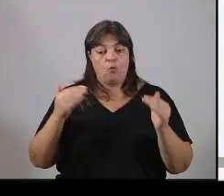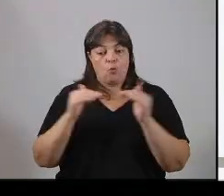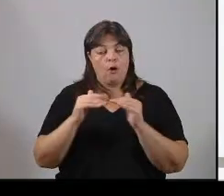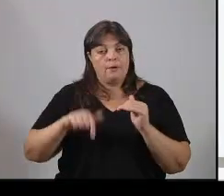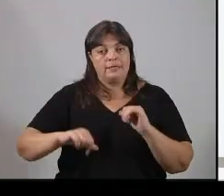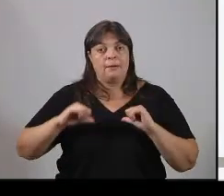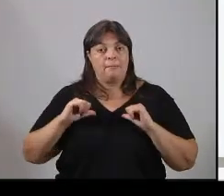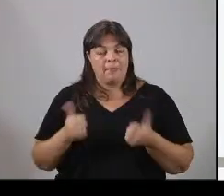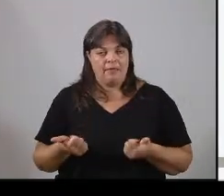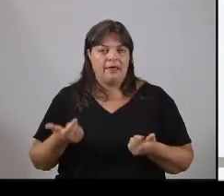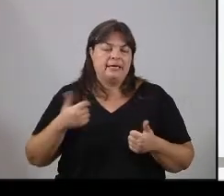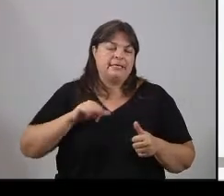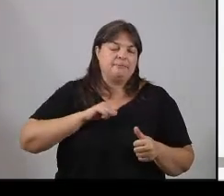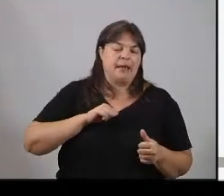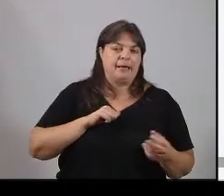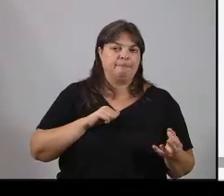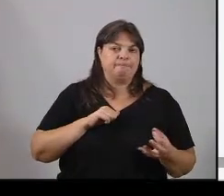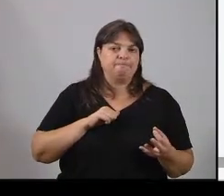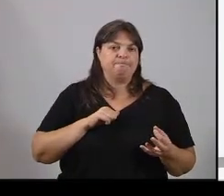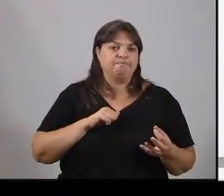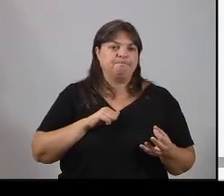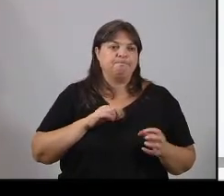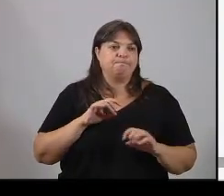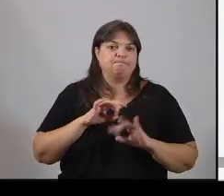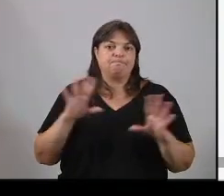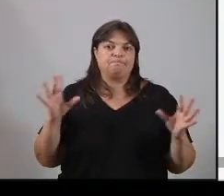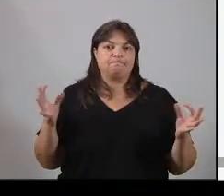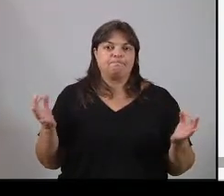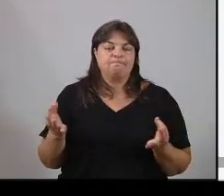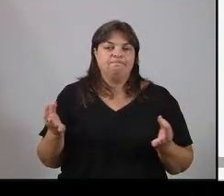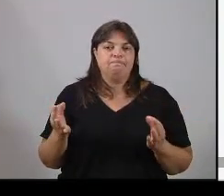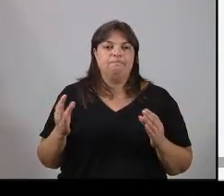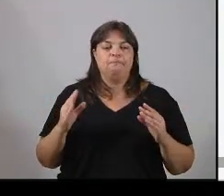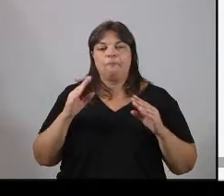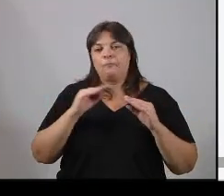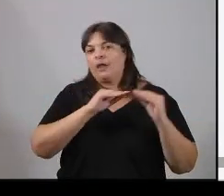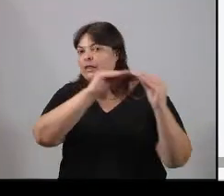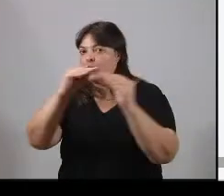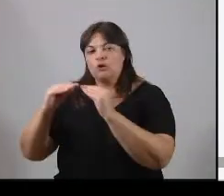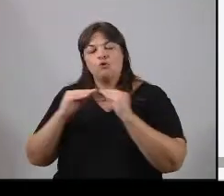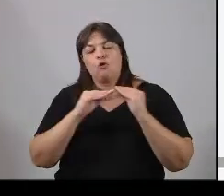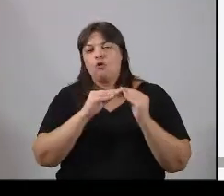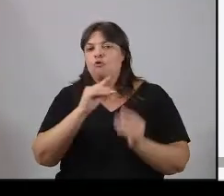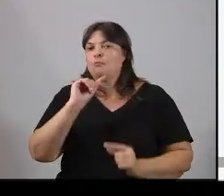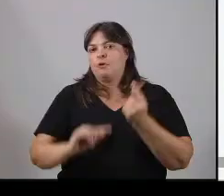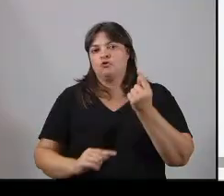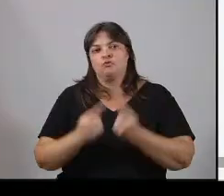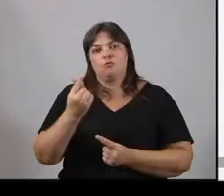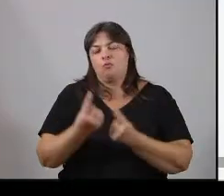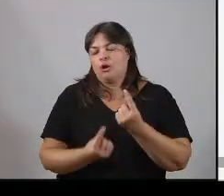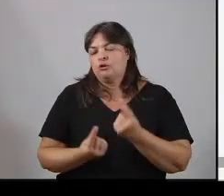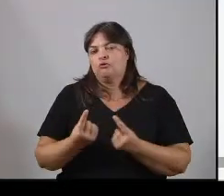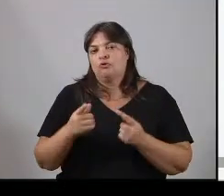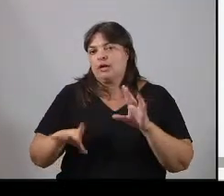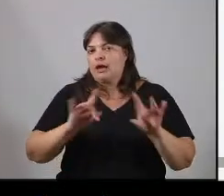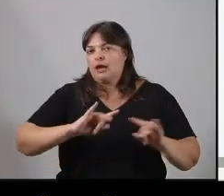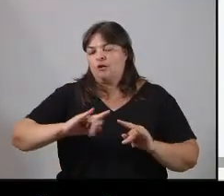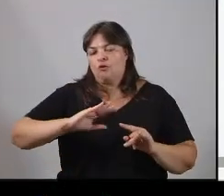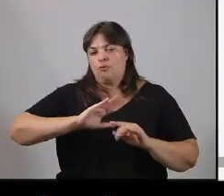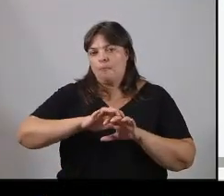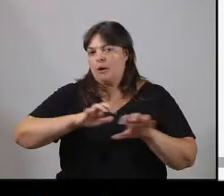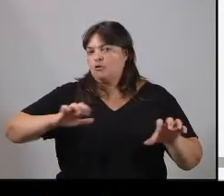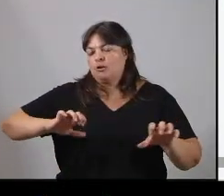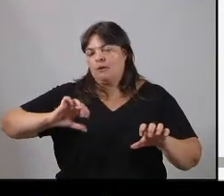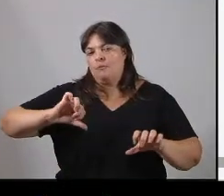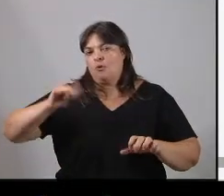arrancamos y esperamos, por supuesto, bueno, pues que entre todos podamos aprobar el mayor presupuesto de la historia de nuestra región y